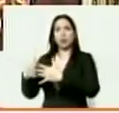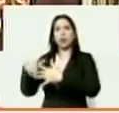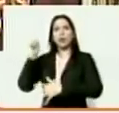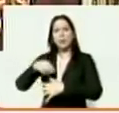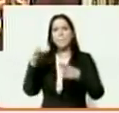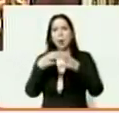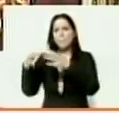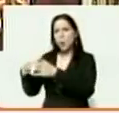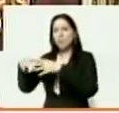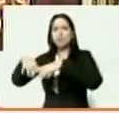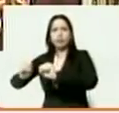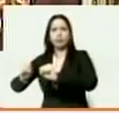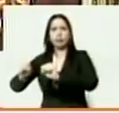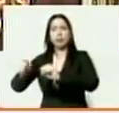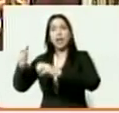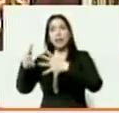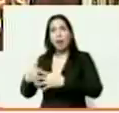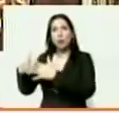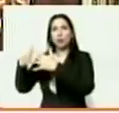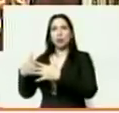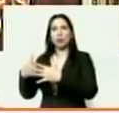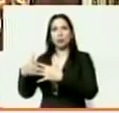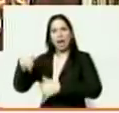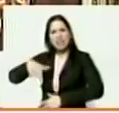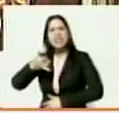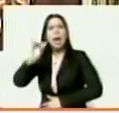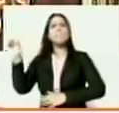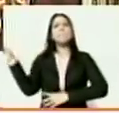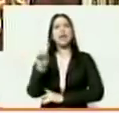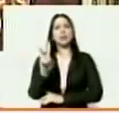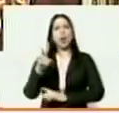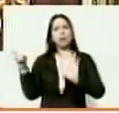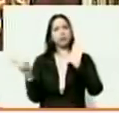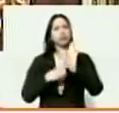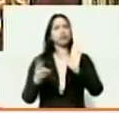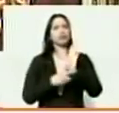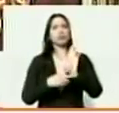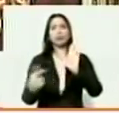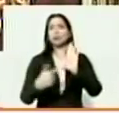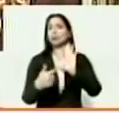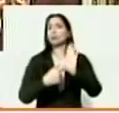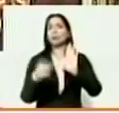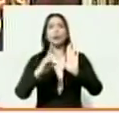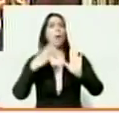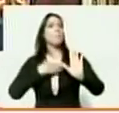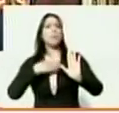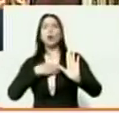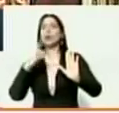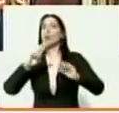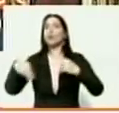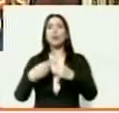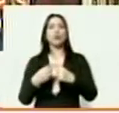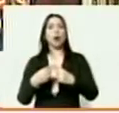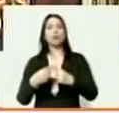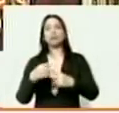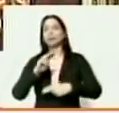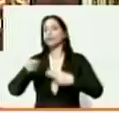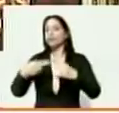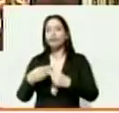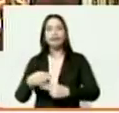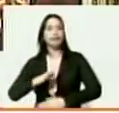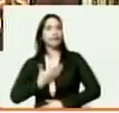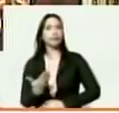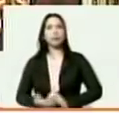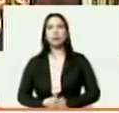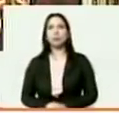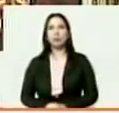sectores imperialistas de los Estados Unidos, aquí está Venezuela con su verdad. No han podido con nosotros, ni podrán,